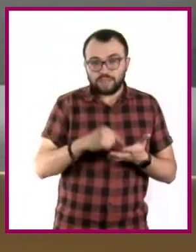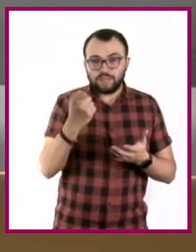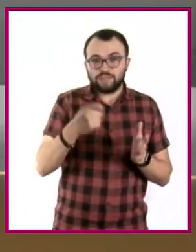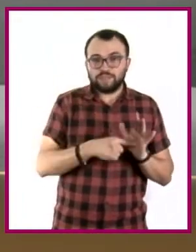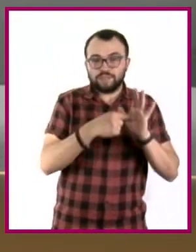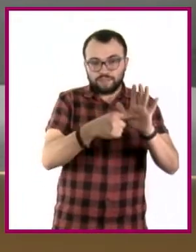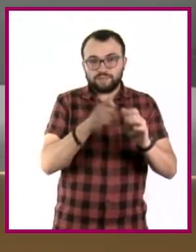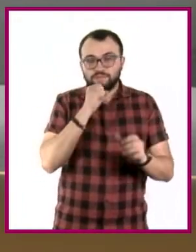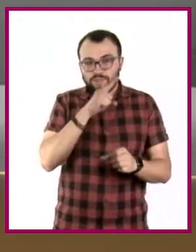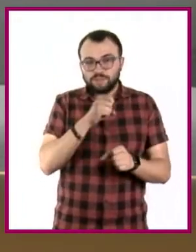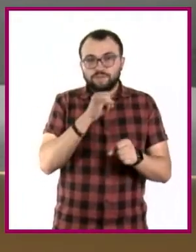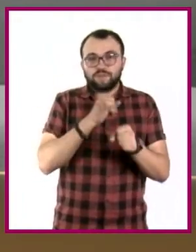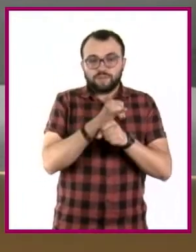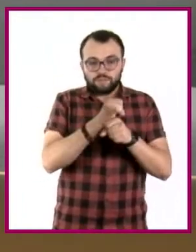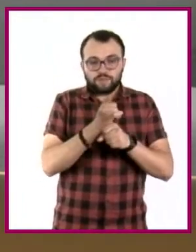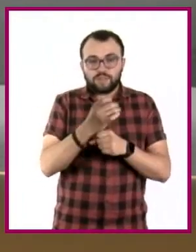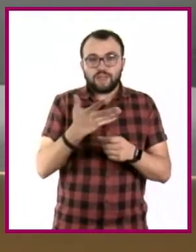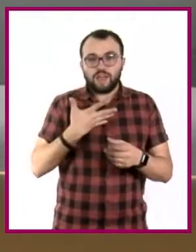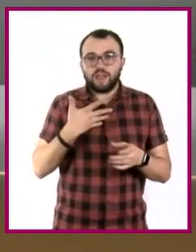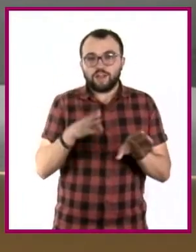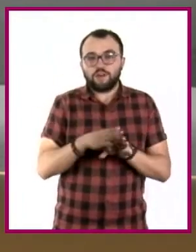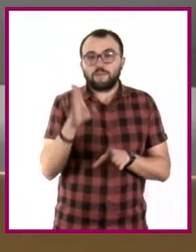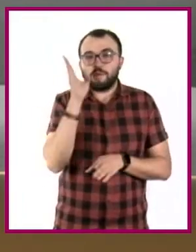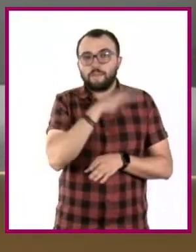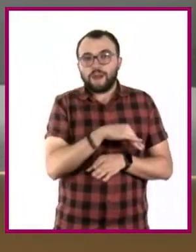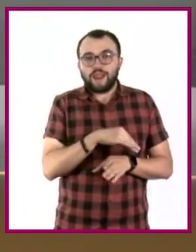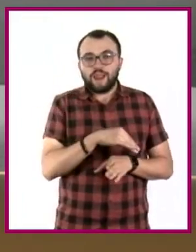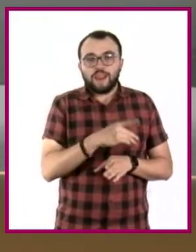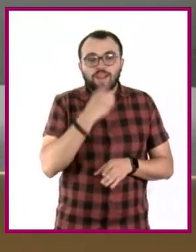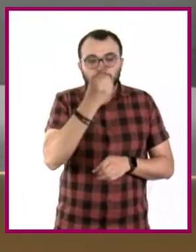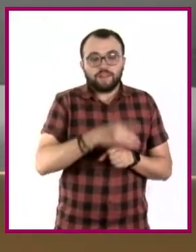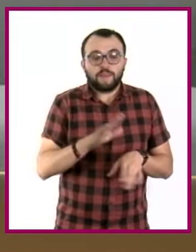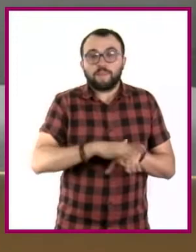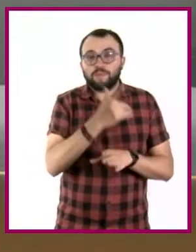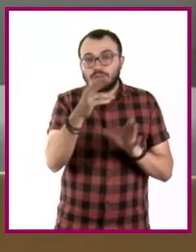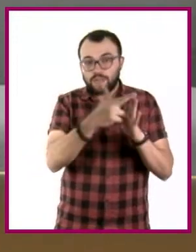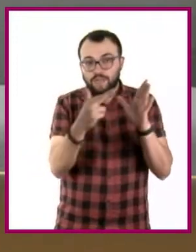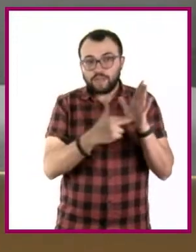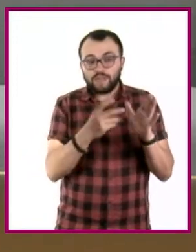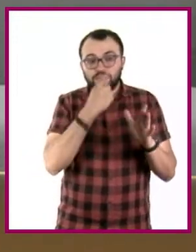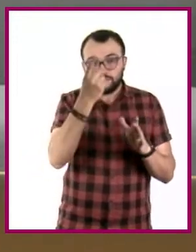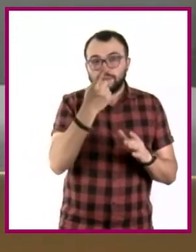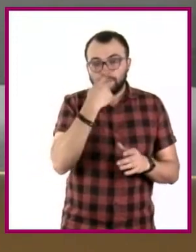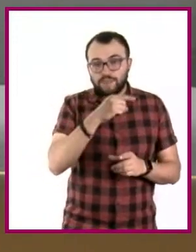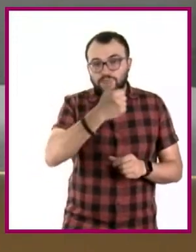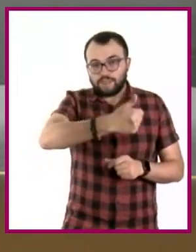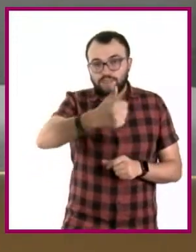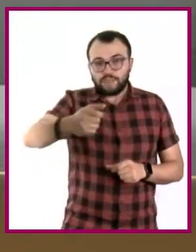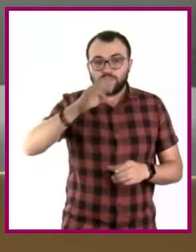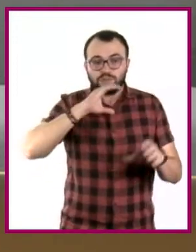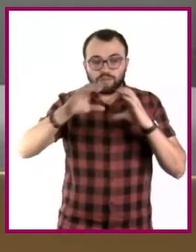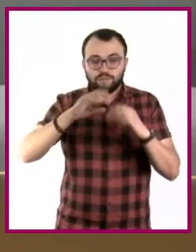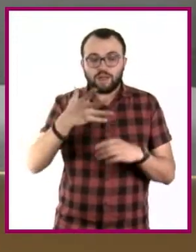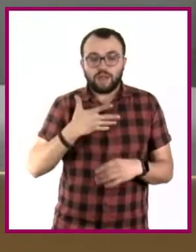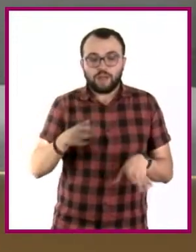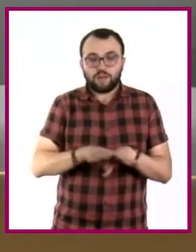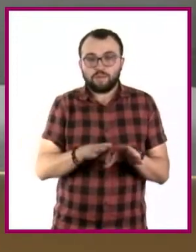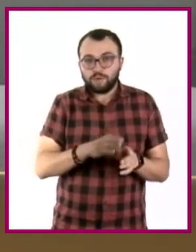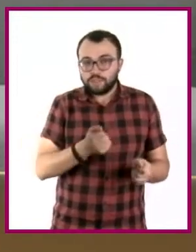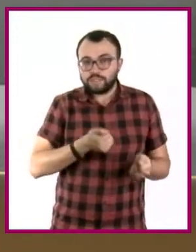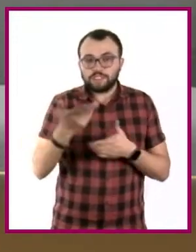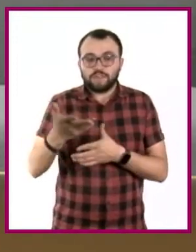de su investigación han sido malinterpretados, ya que la regla que estableció para los tipos de comunicación se ha llevado